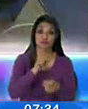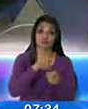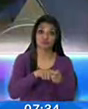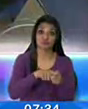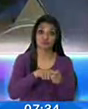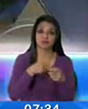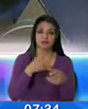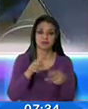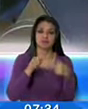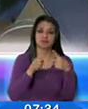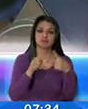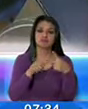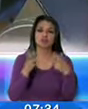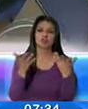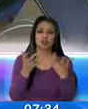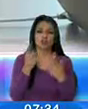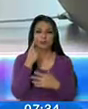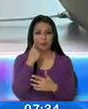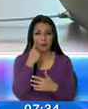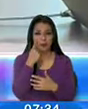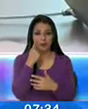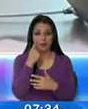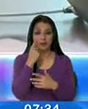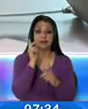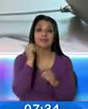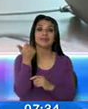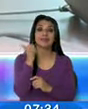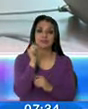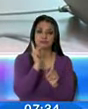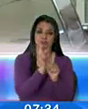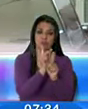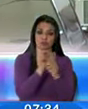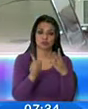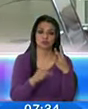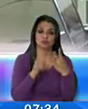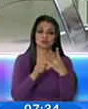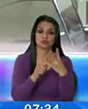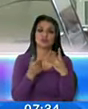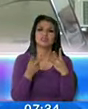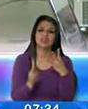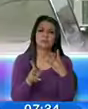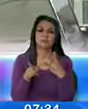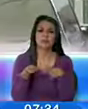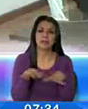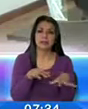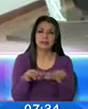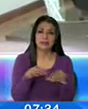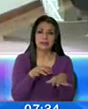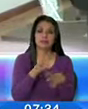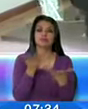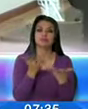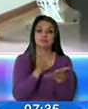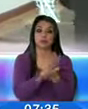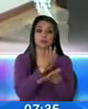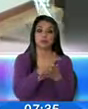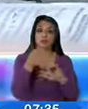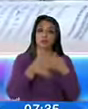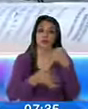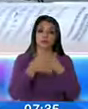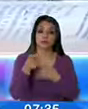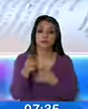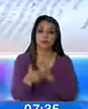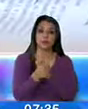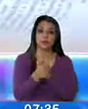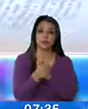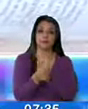de méritos, en donde se podrá acceder a 10 puntos. Le seguirá la de oposición, que estará a cargo de la escuela judicial. Aquí se deberá rendir